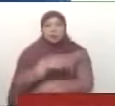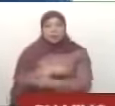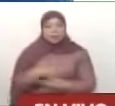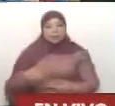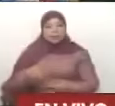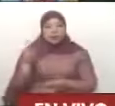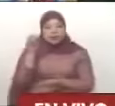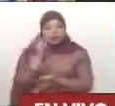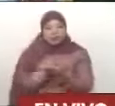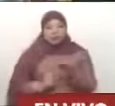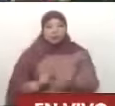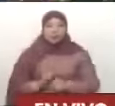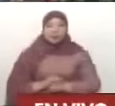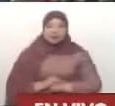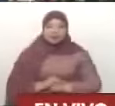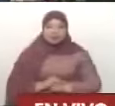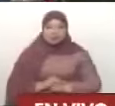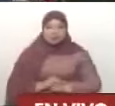personas inscritas.